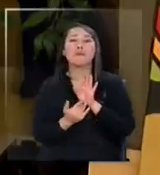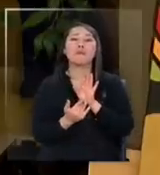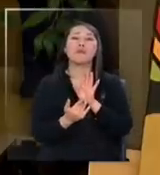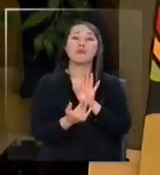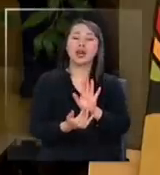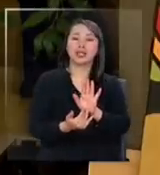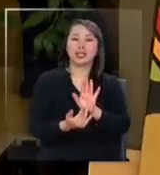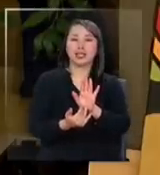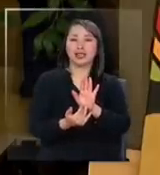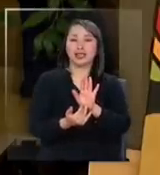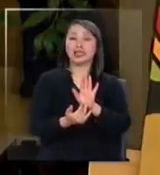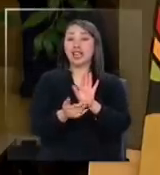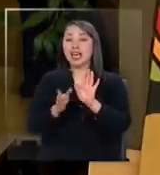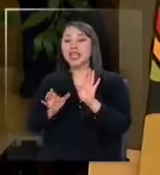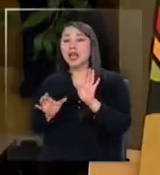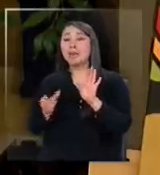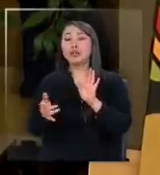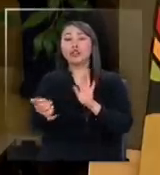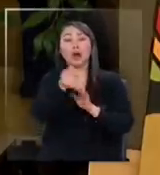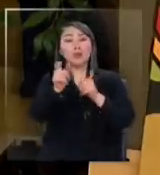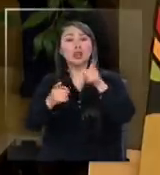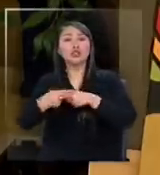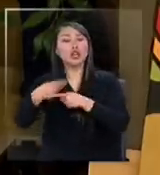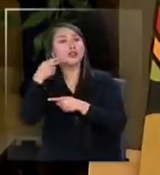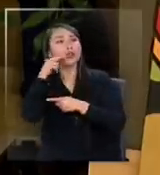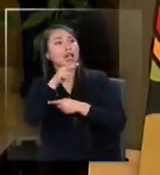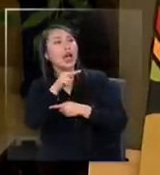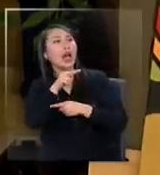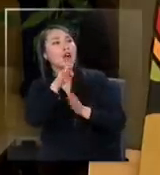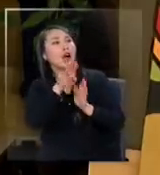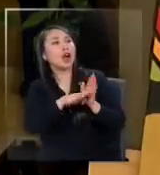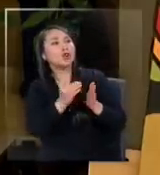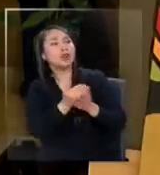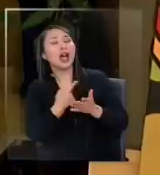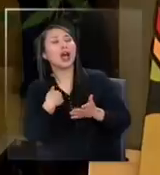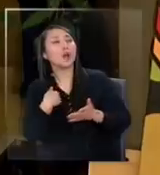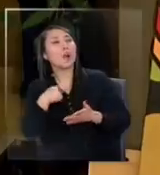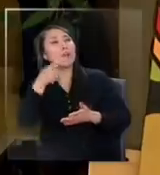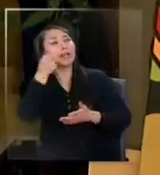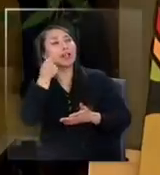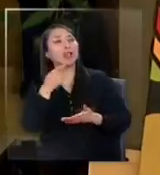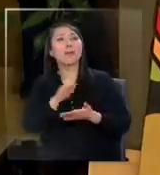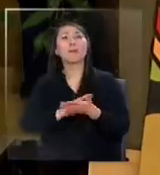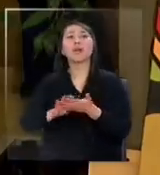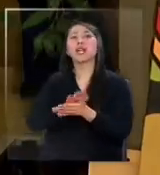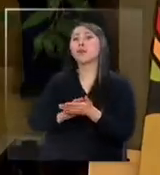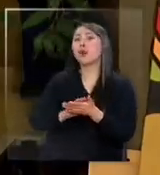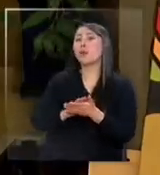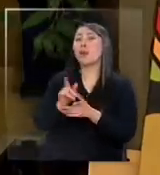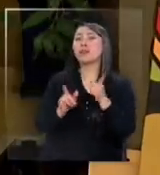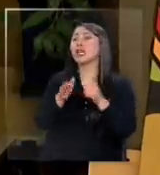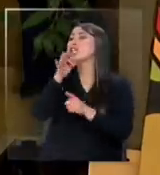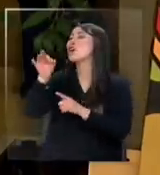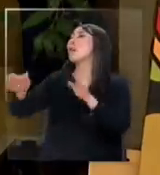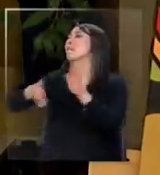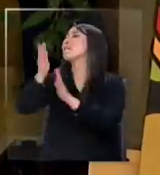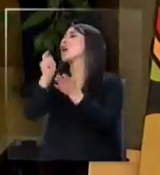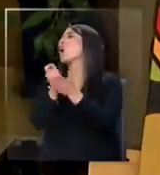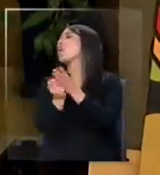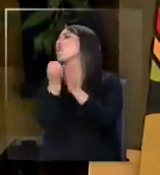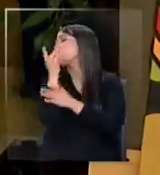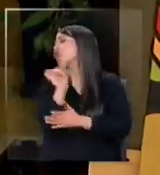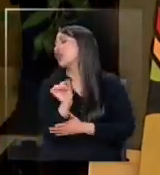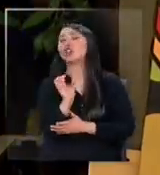Es una señal de empatía. Así como fue tan irritante para la gente escuchar que la mandaron a comprar flores o a levantarse más temprano,